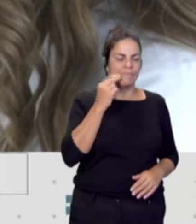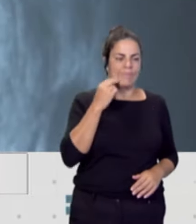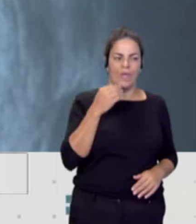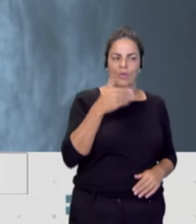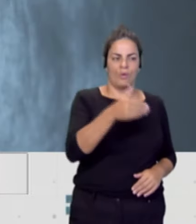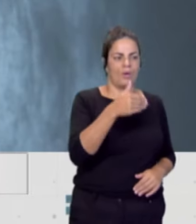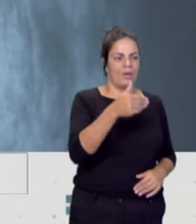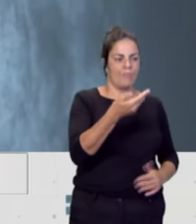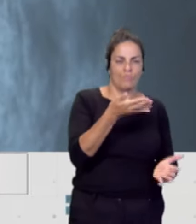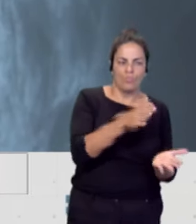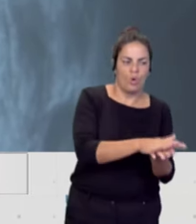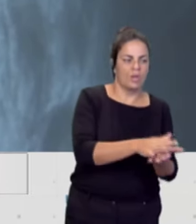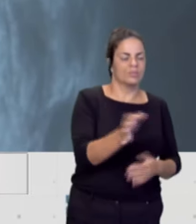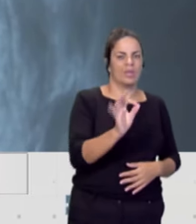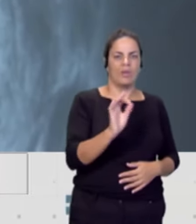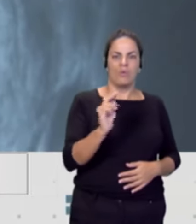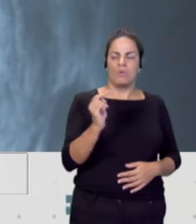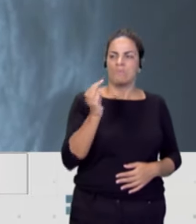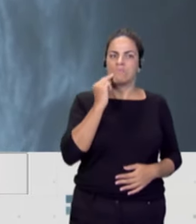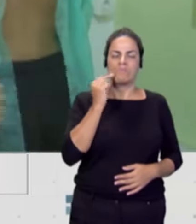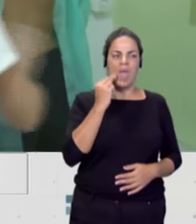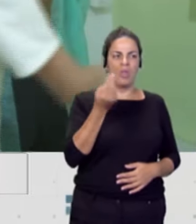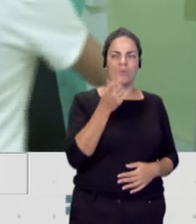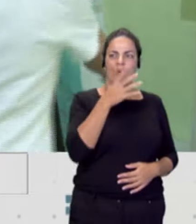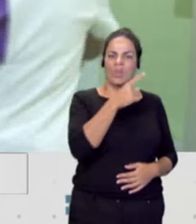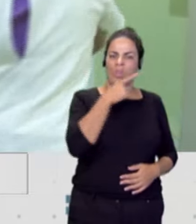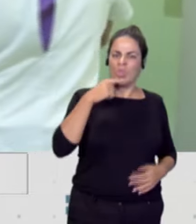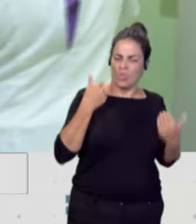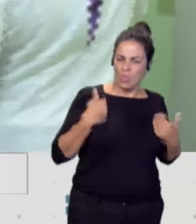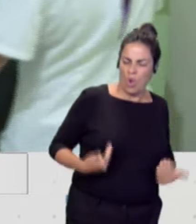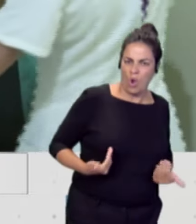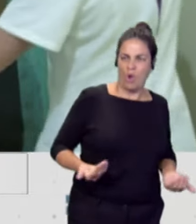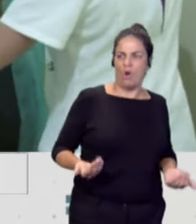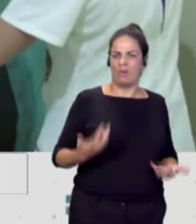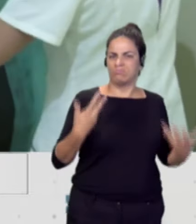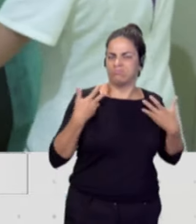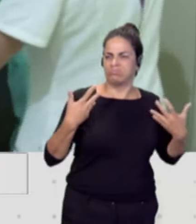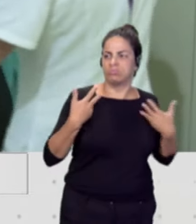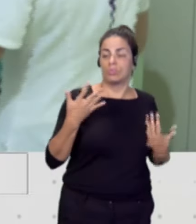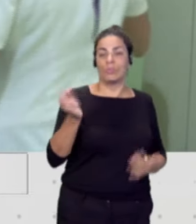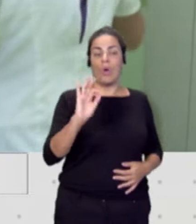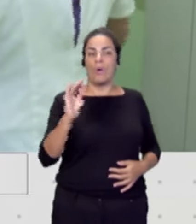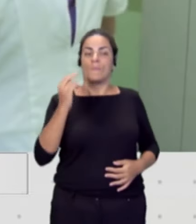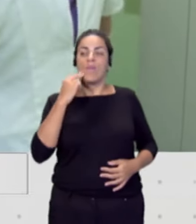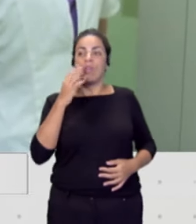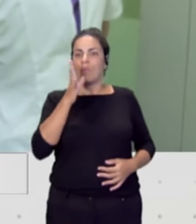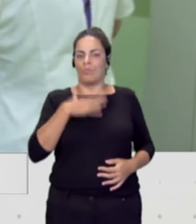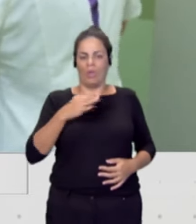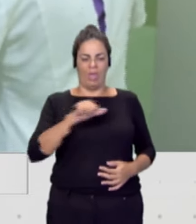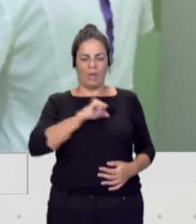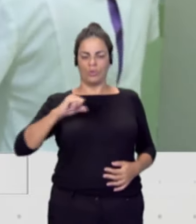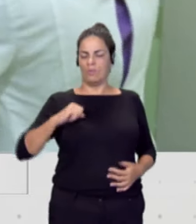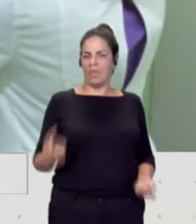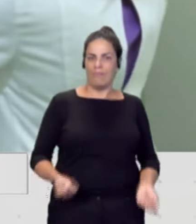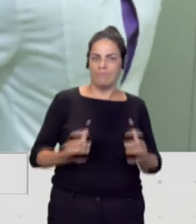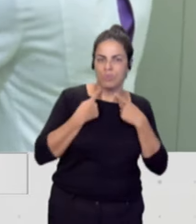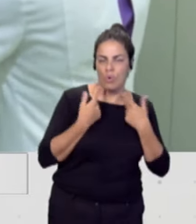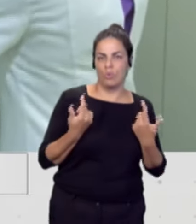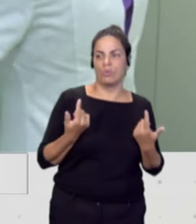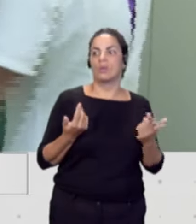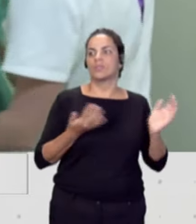como al dolor físico, más miedo a perder autonomía. Entonces, todo